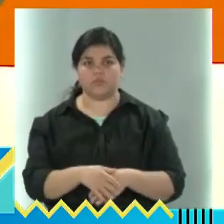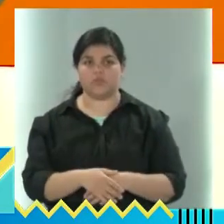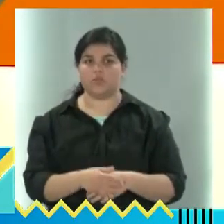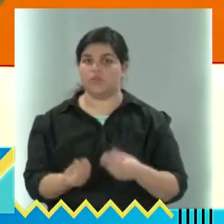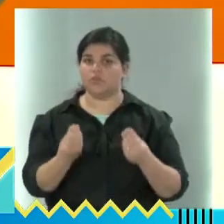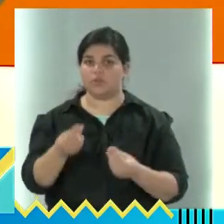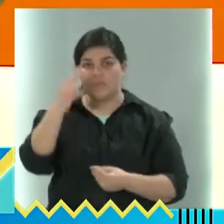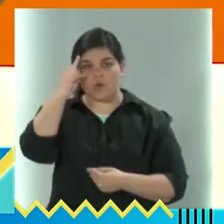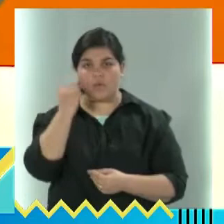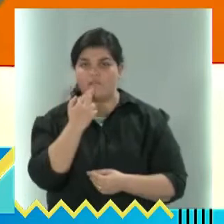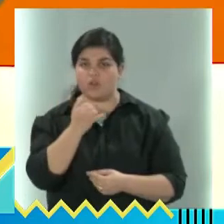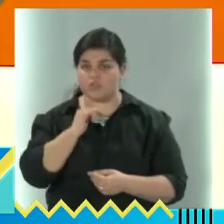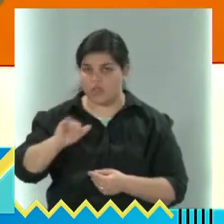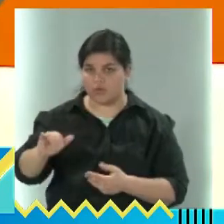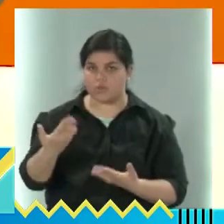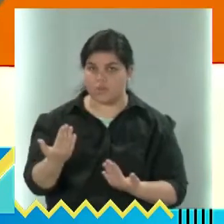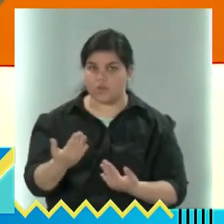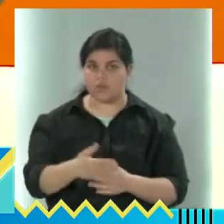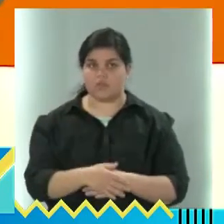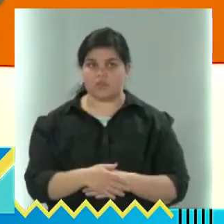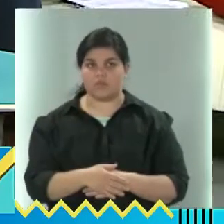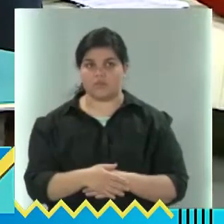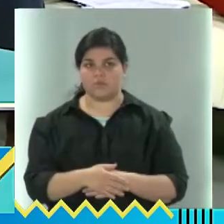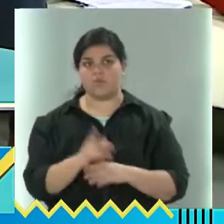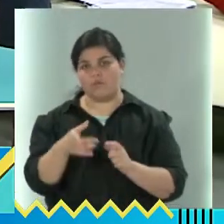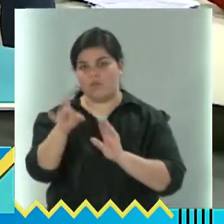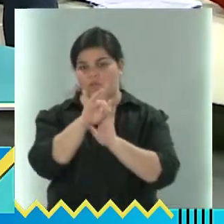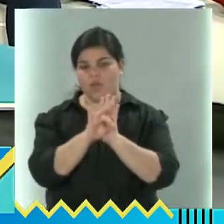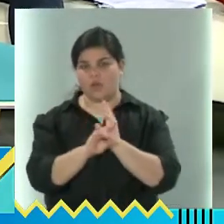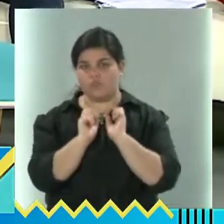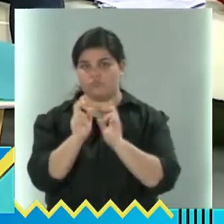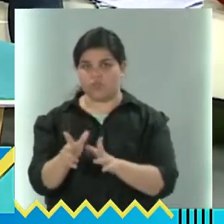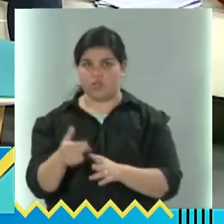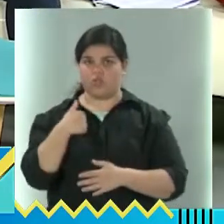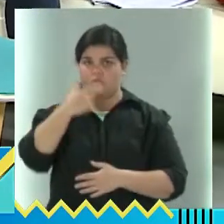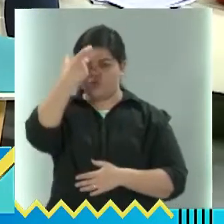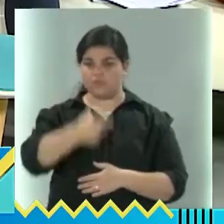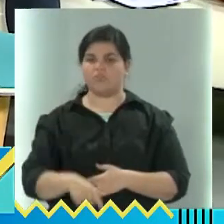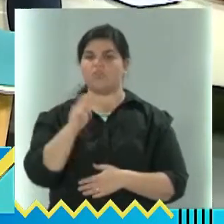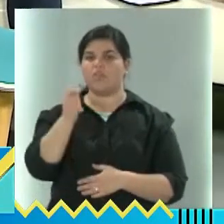través del 911 y siendo típico, obviamente, debiendo dar todos los datos, identificándome yo para